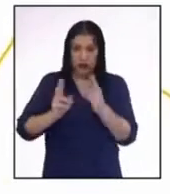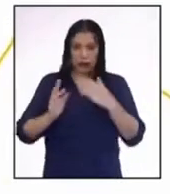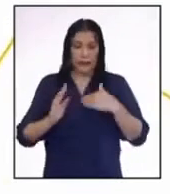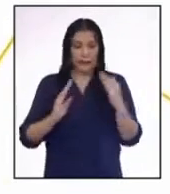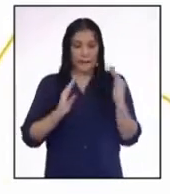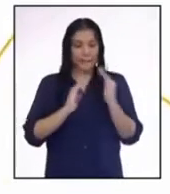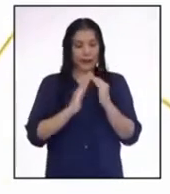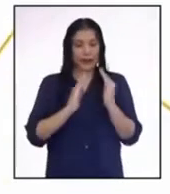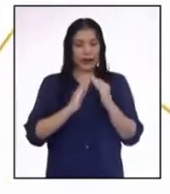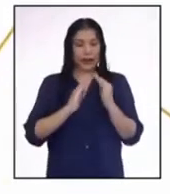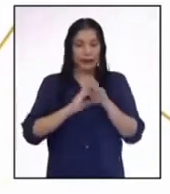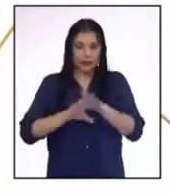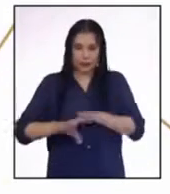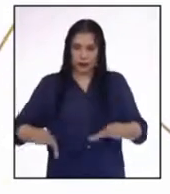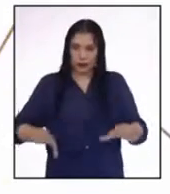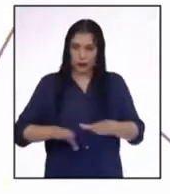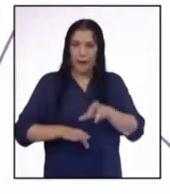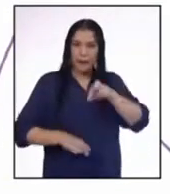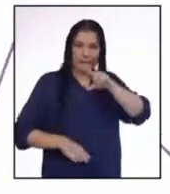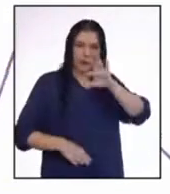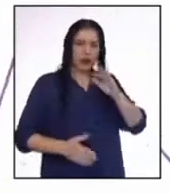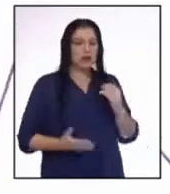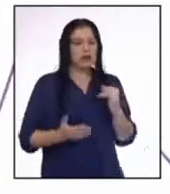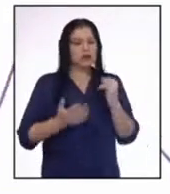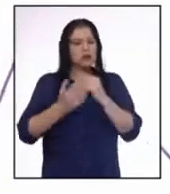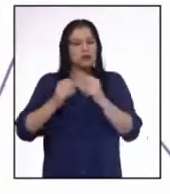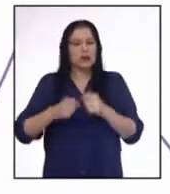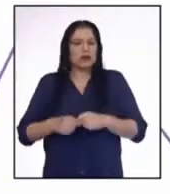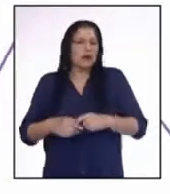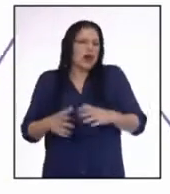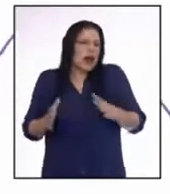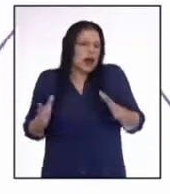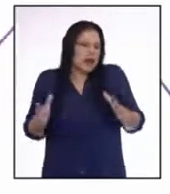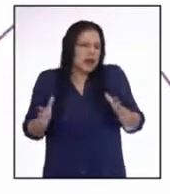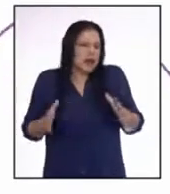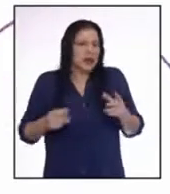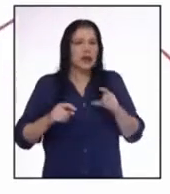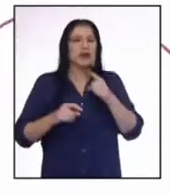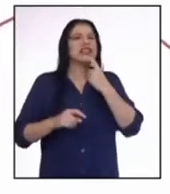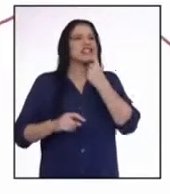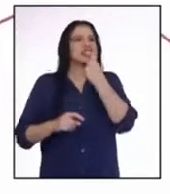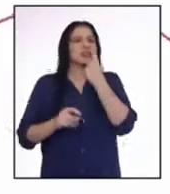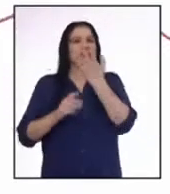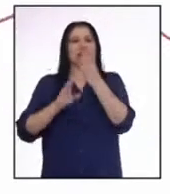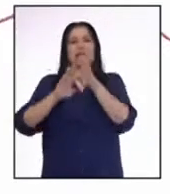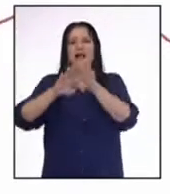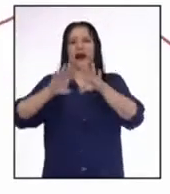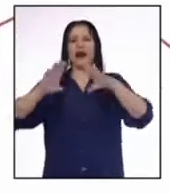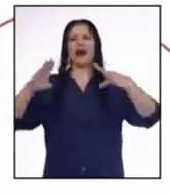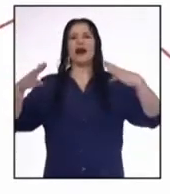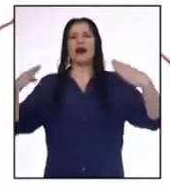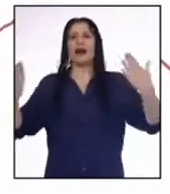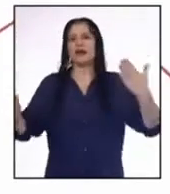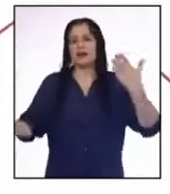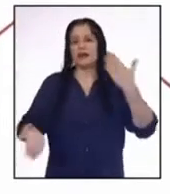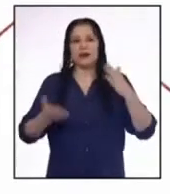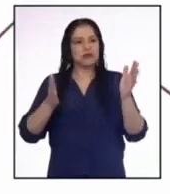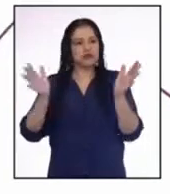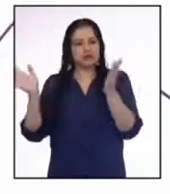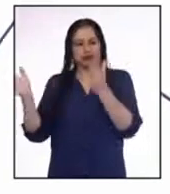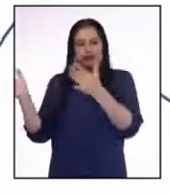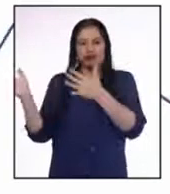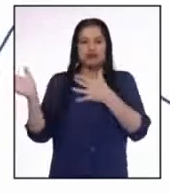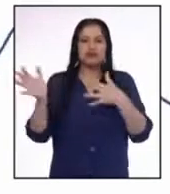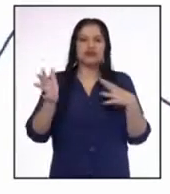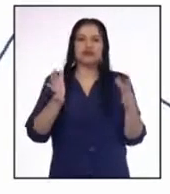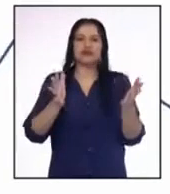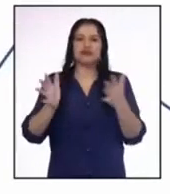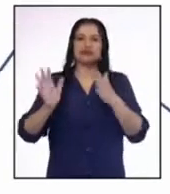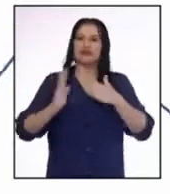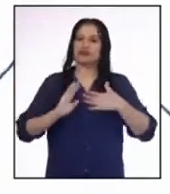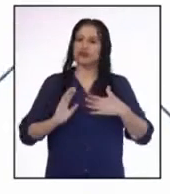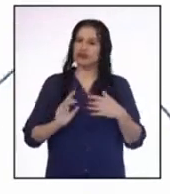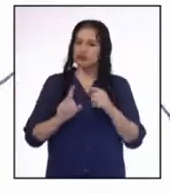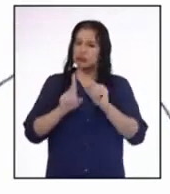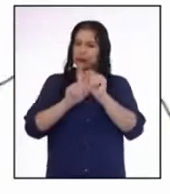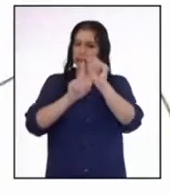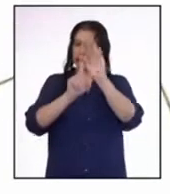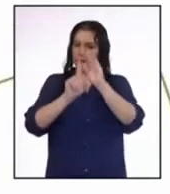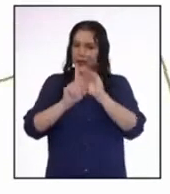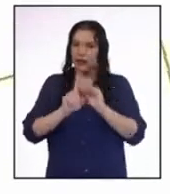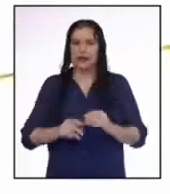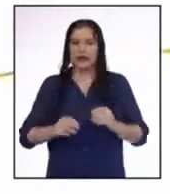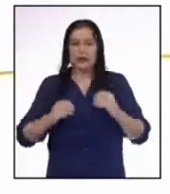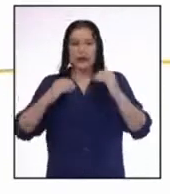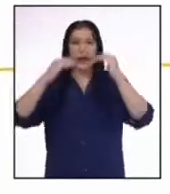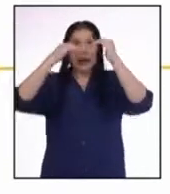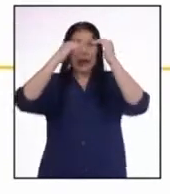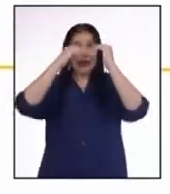está sobre pilotes. Su diseño es muy abierto, con grandes ventanas para lograr mediante la ventilación el confort térmico. El techo